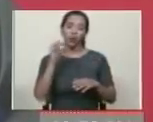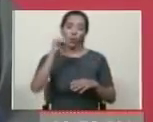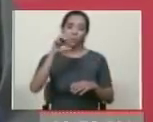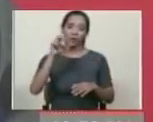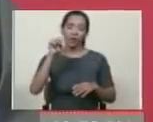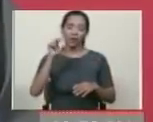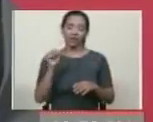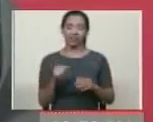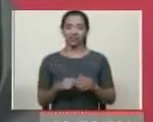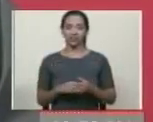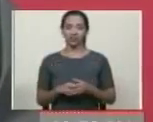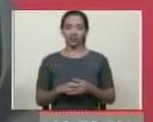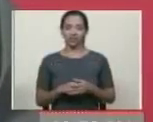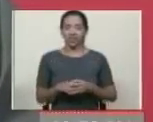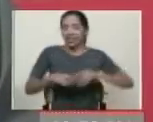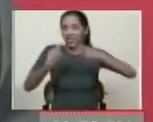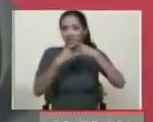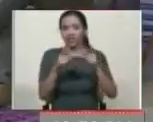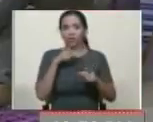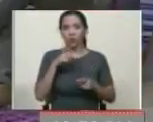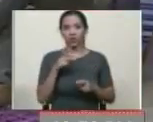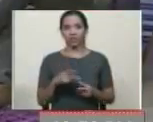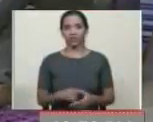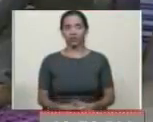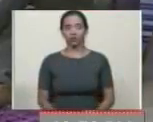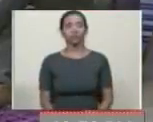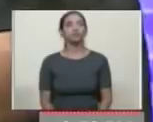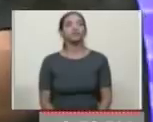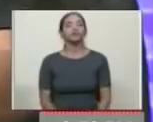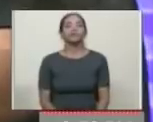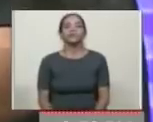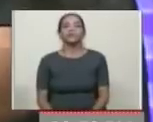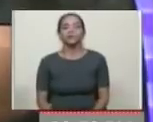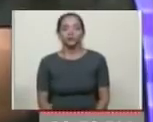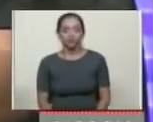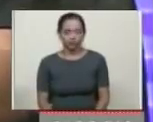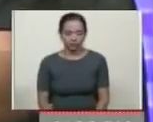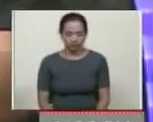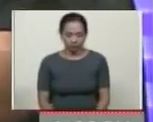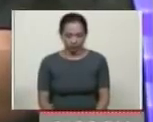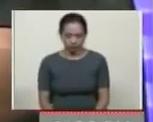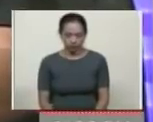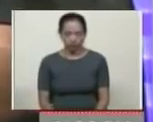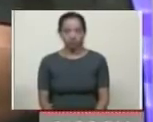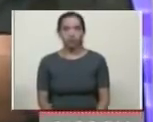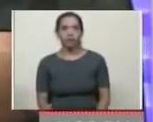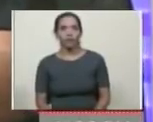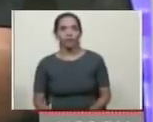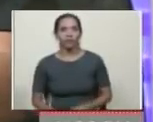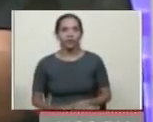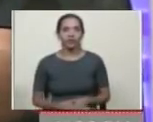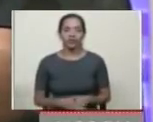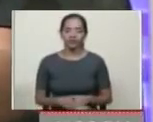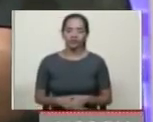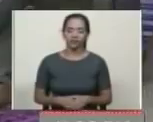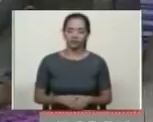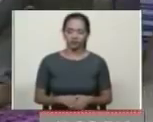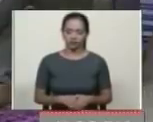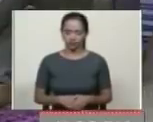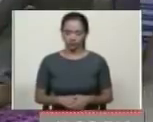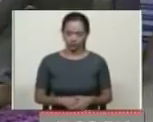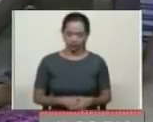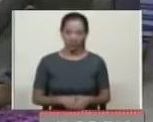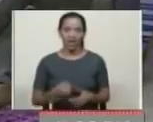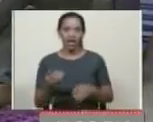política. Bueno, cuando yo tenía bastantes seguidores en Instagram, cuando era famoso en Instagram, me tumbaron la cuenta. Ahora tienes 4,000. Se ponían